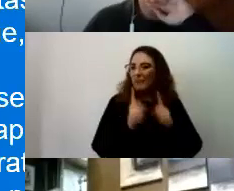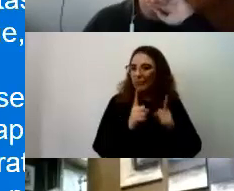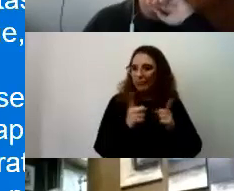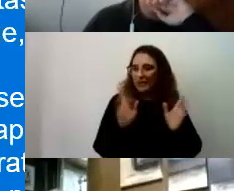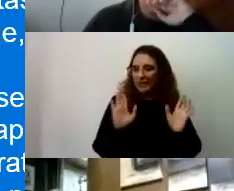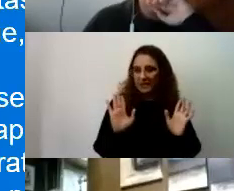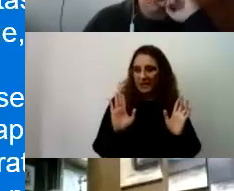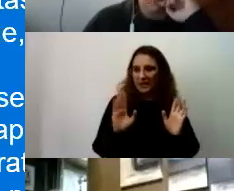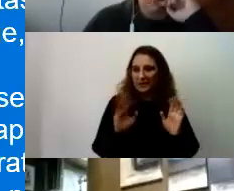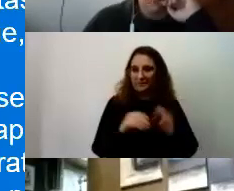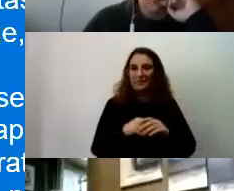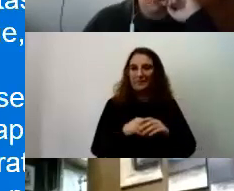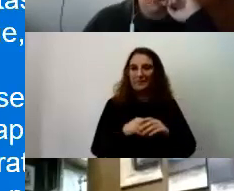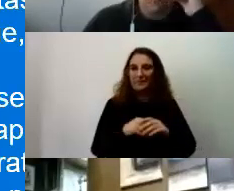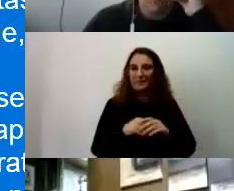310-819,